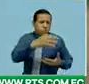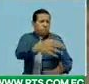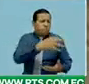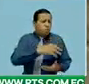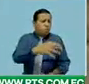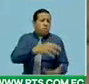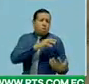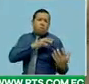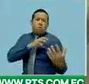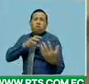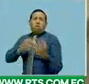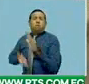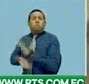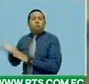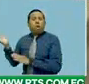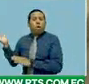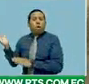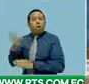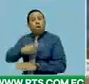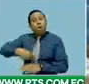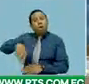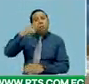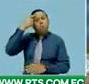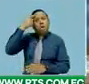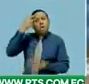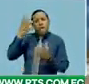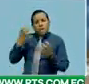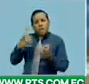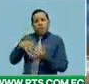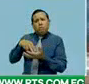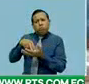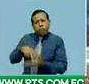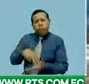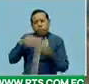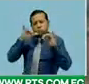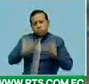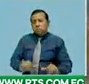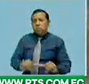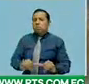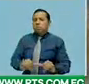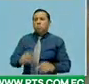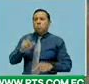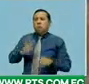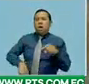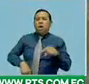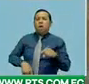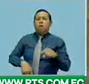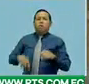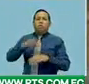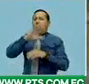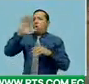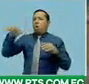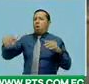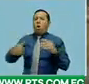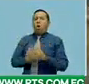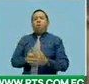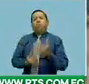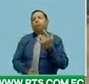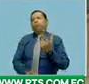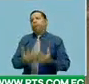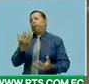tenían la convicción de quedarse en el sitio, pero al final sus esperanzas se consumieron.